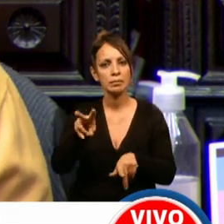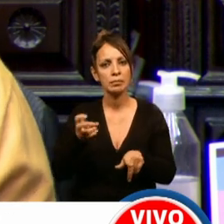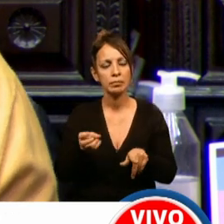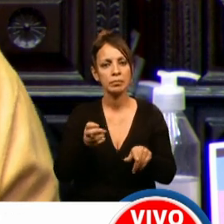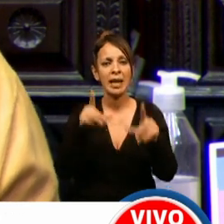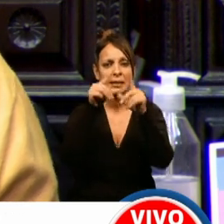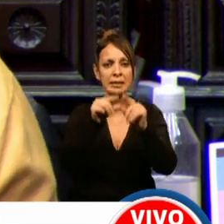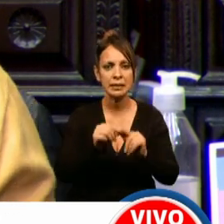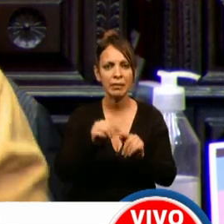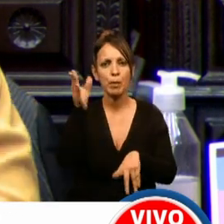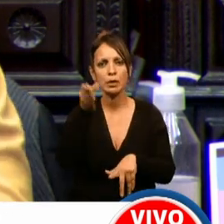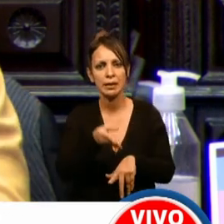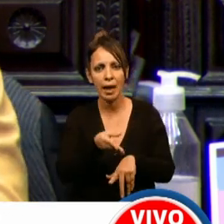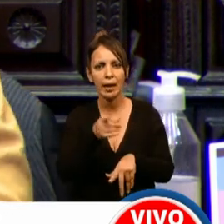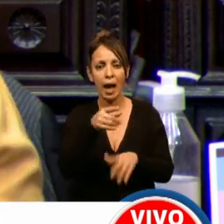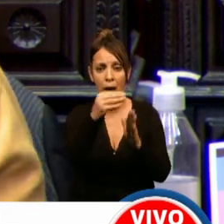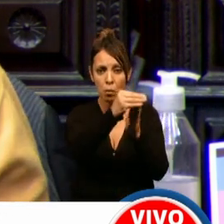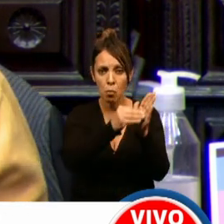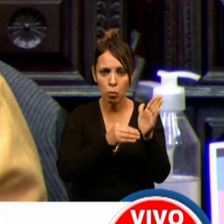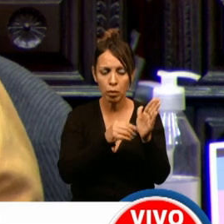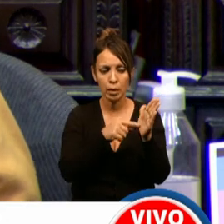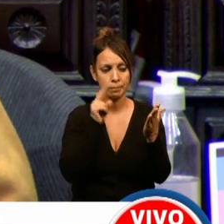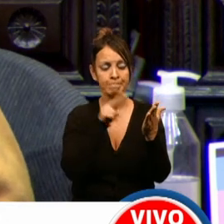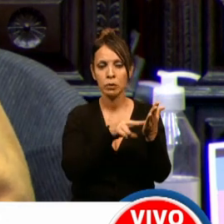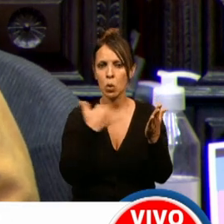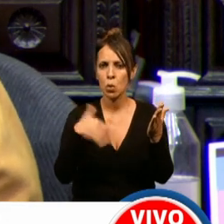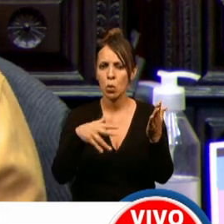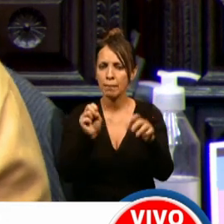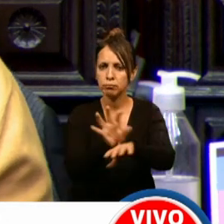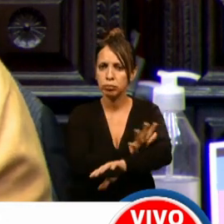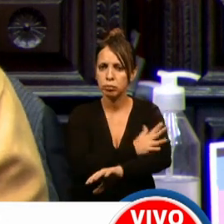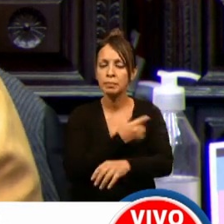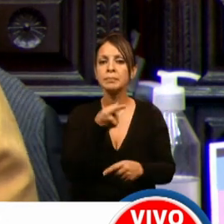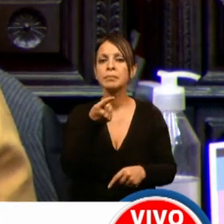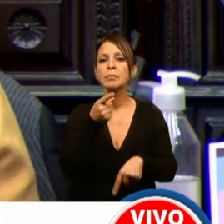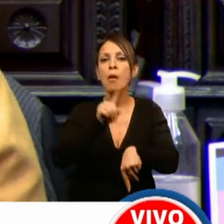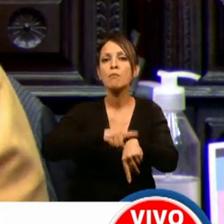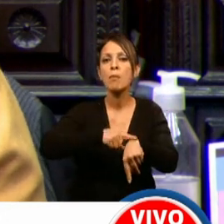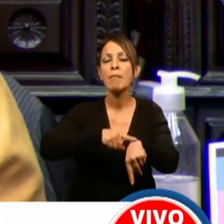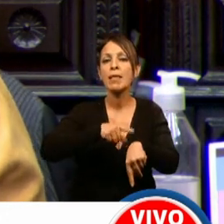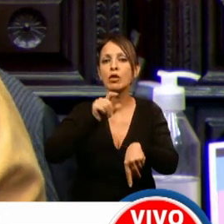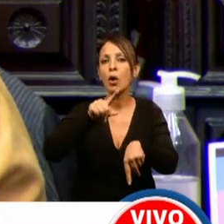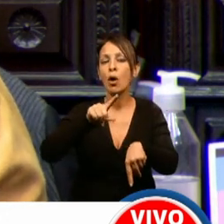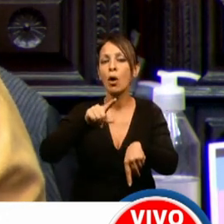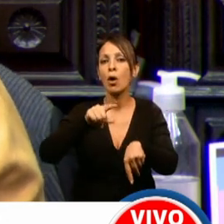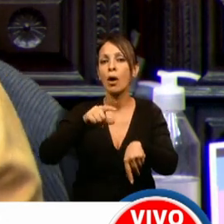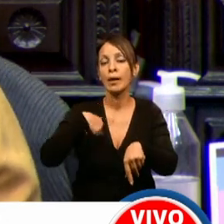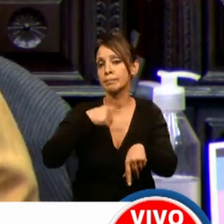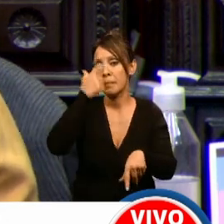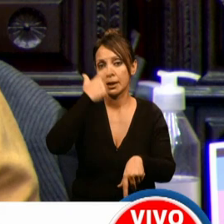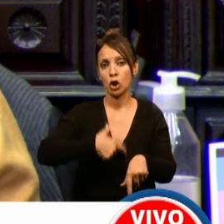números y los pone en los porcentajes allí descritos son escalofriantes en el momento de la vida en que se hace pública